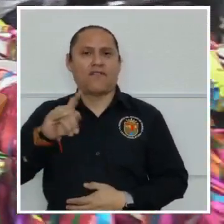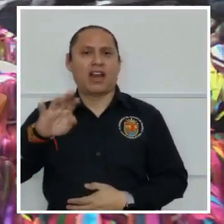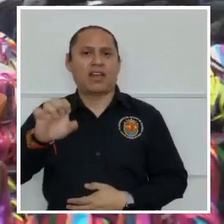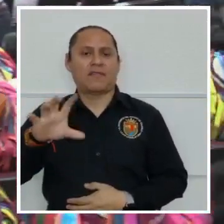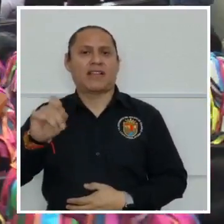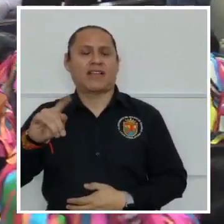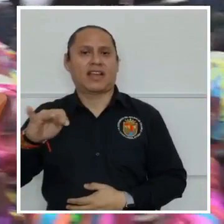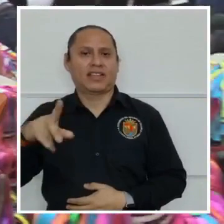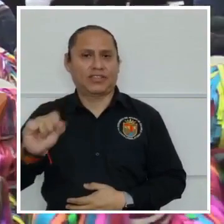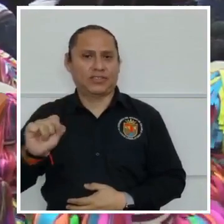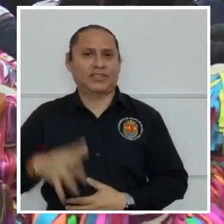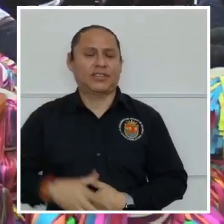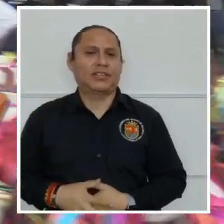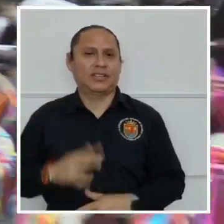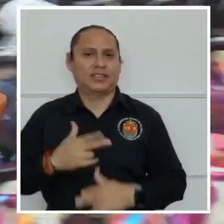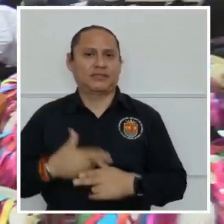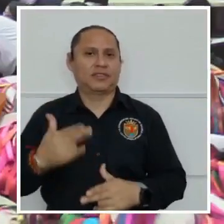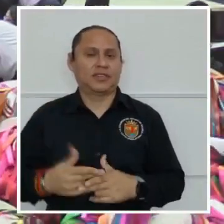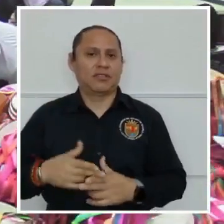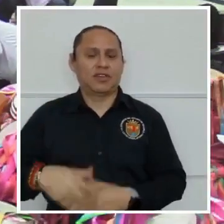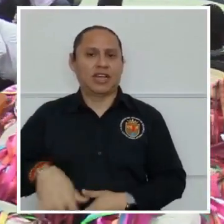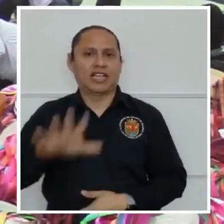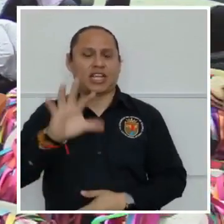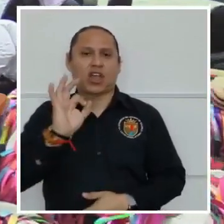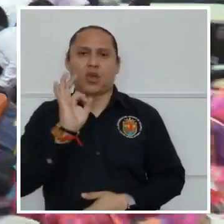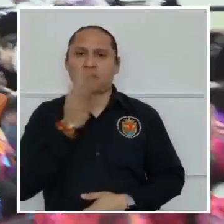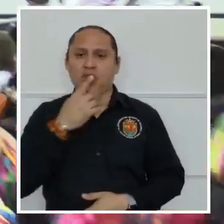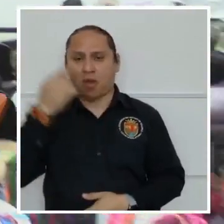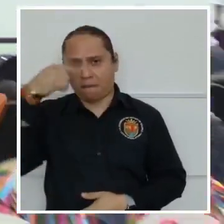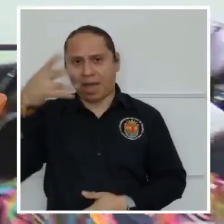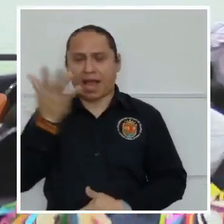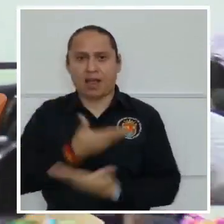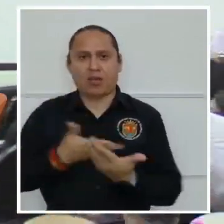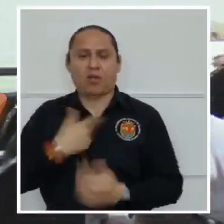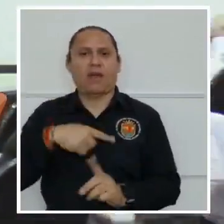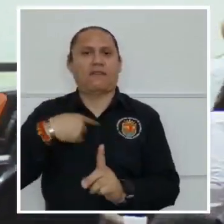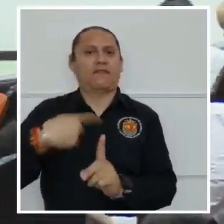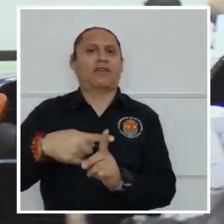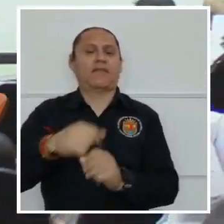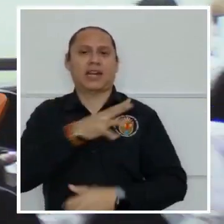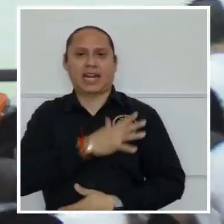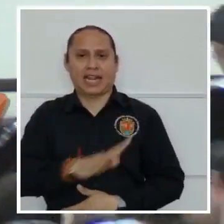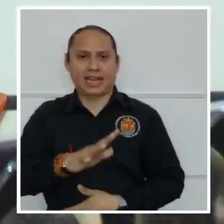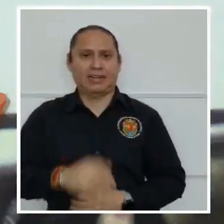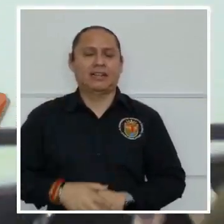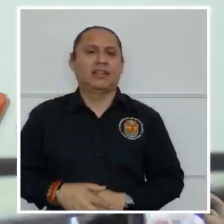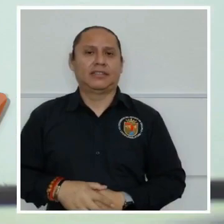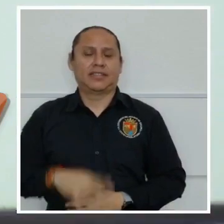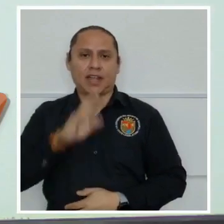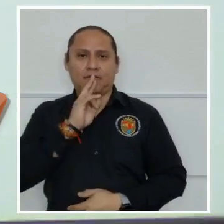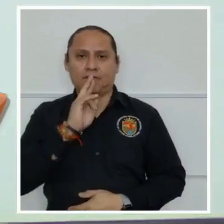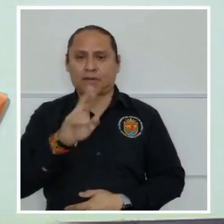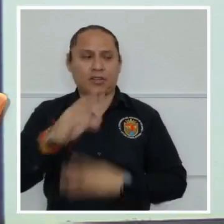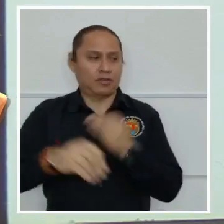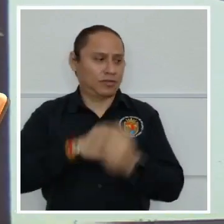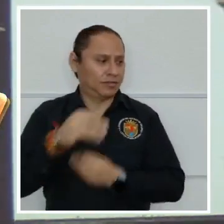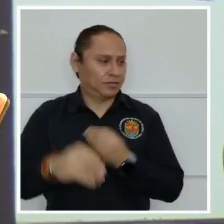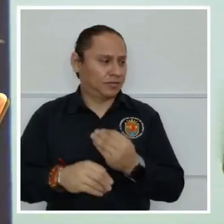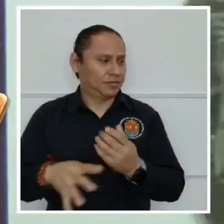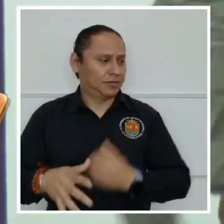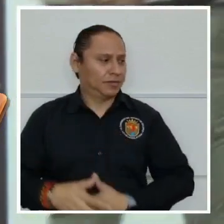de Jesús Granda Pastrana hasta por 5 minutos para argumentar a favor en lo general del dictamen que se